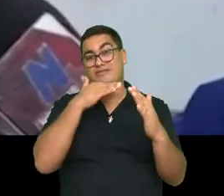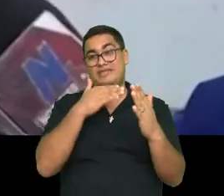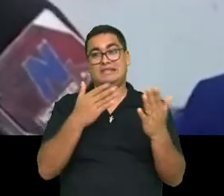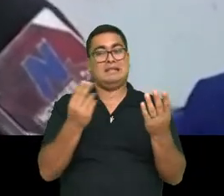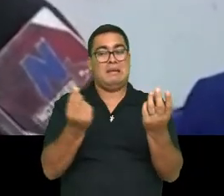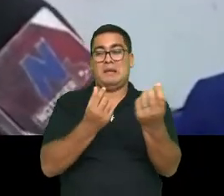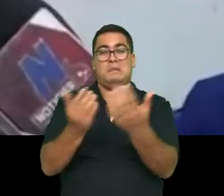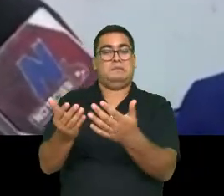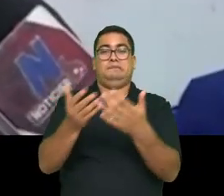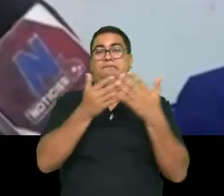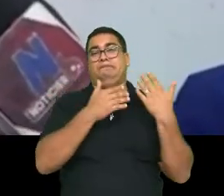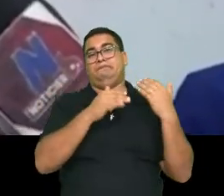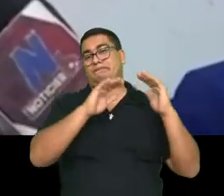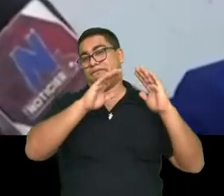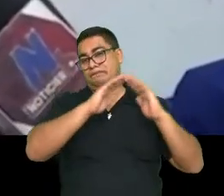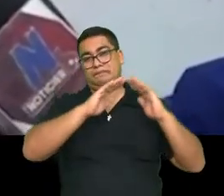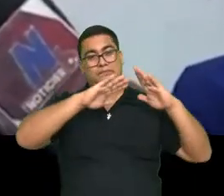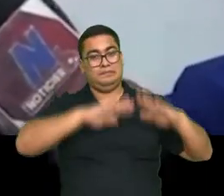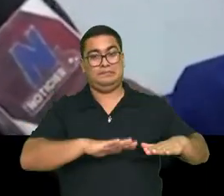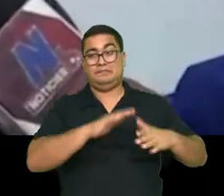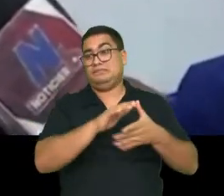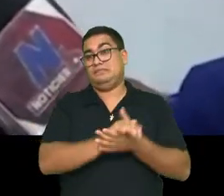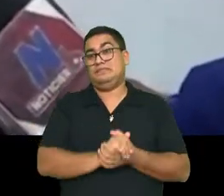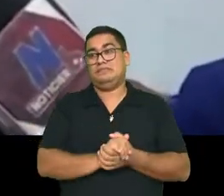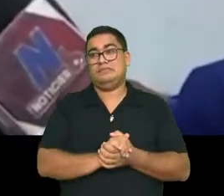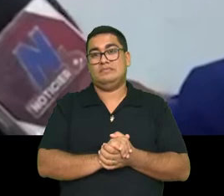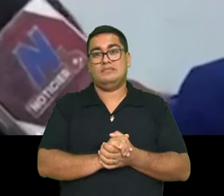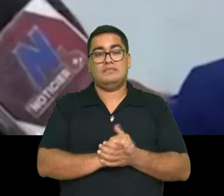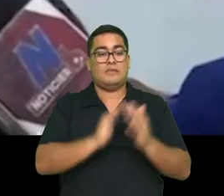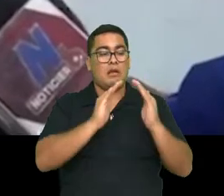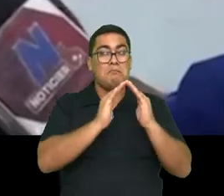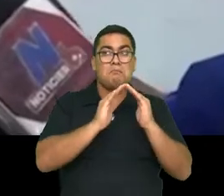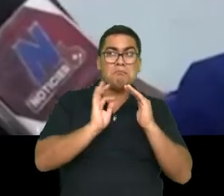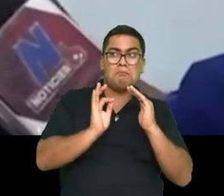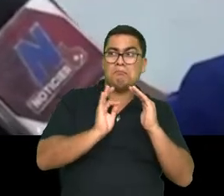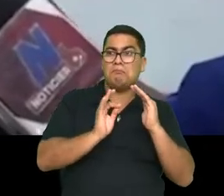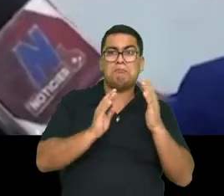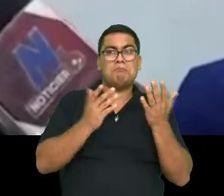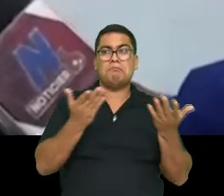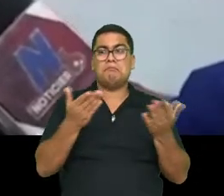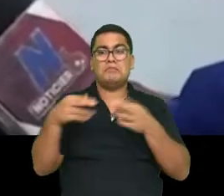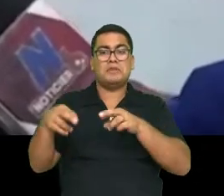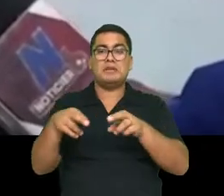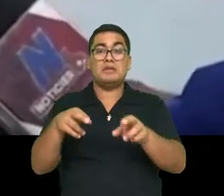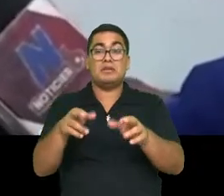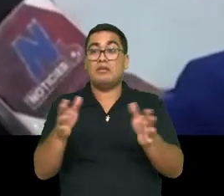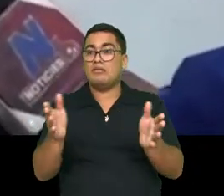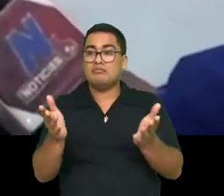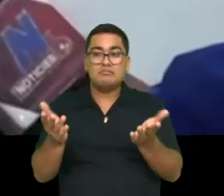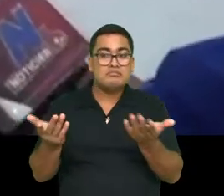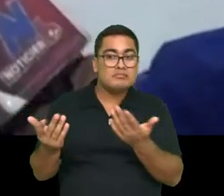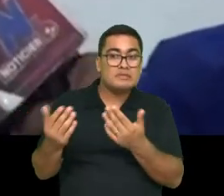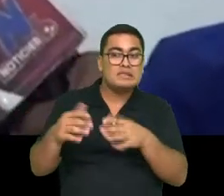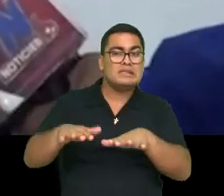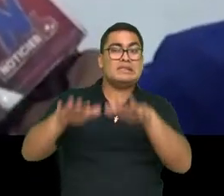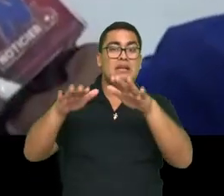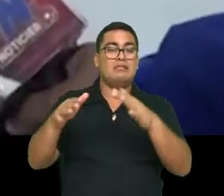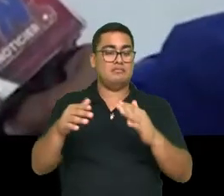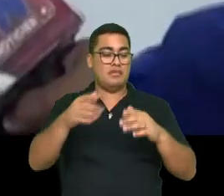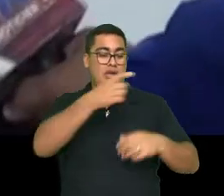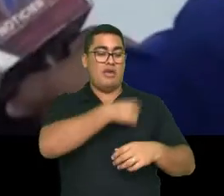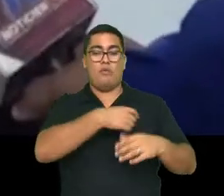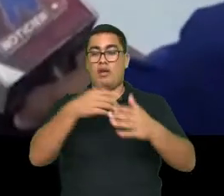porque es horrible estar pues allí, y aquí no se mete el río, por eso buscamos la escuela, porque aquí no se mete, porque como allá